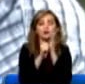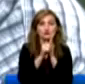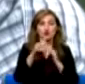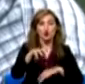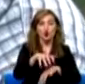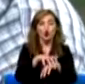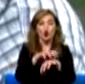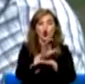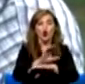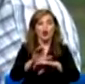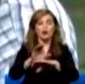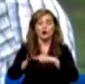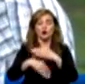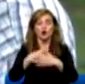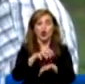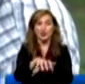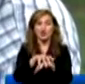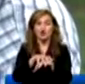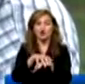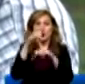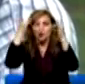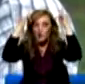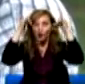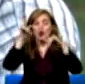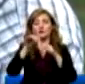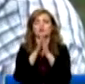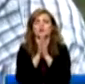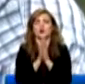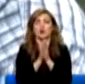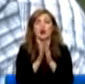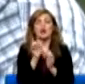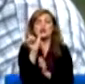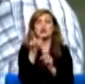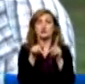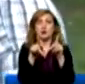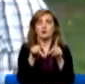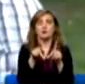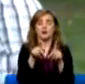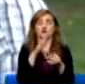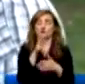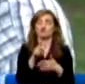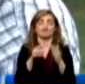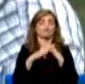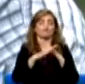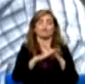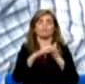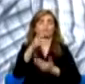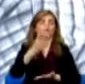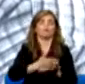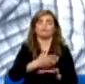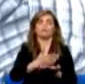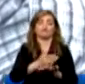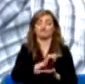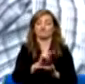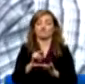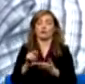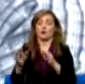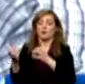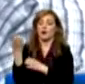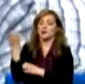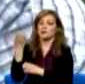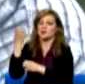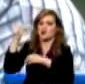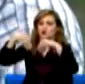proceda con los bloqueos de las licencias de aprovechamiento, por las emergencias que estamos viviendo, por el invierno y obviamente tratando